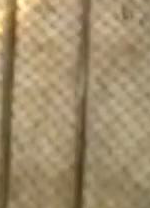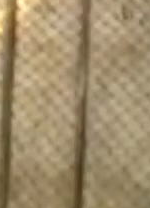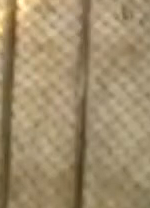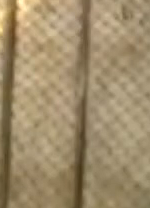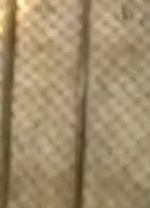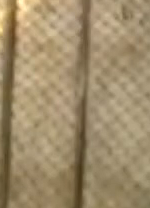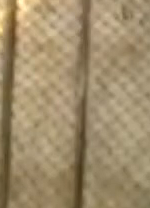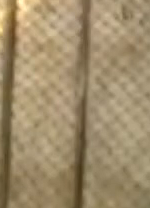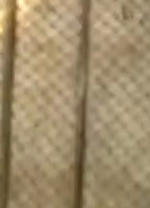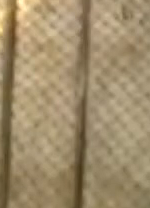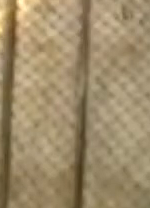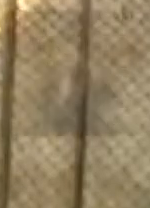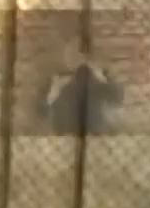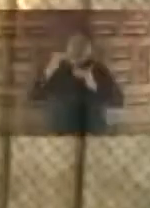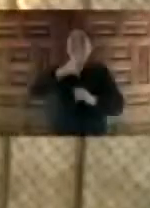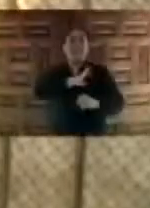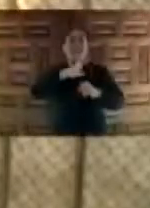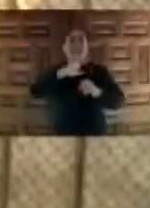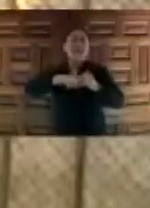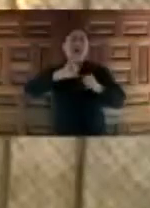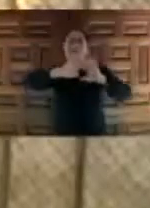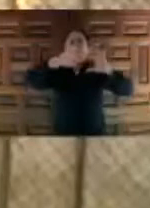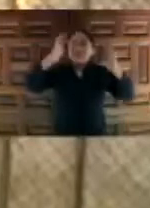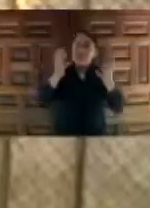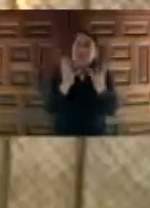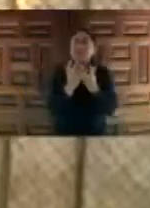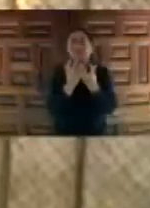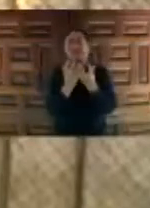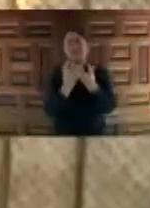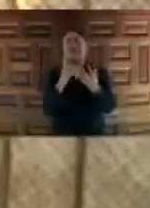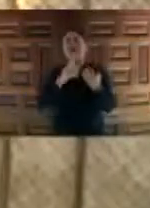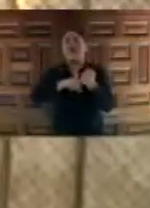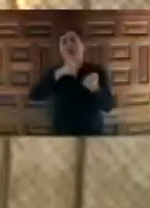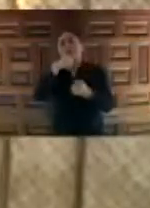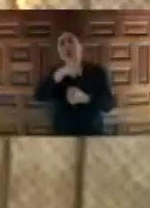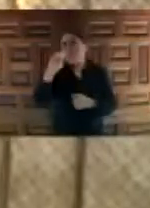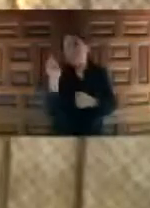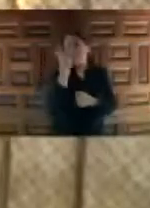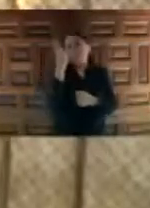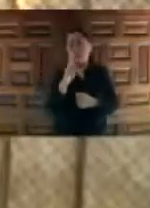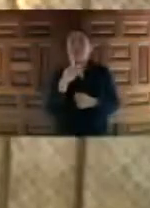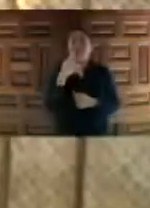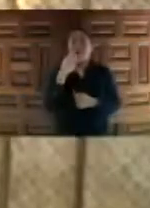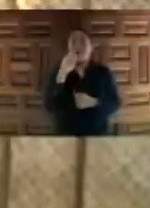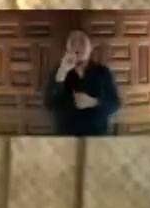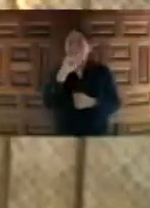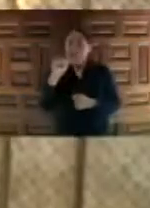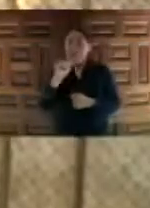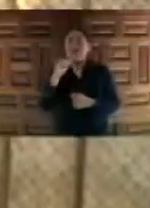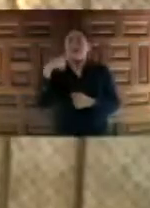cuenta con un posgrado de especialización en Globalización y Estado Social en la Universidad de Castilla-La Mancha, de